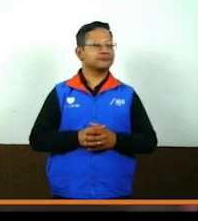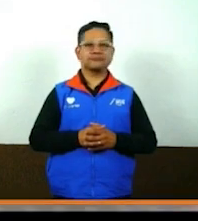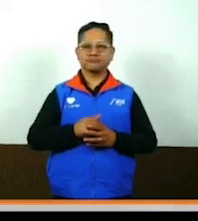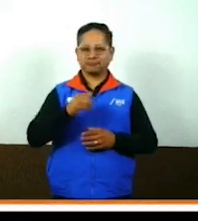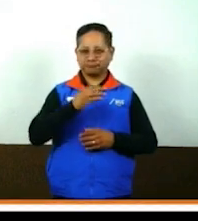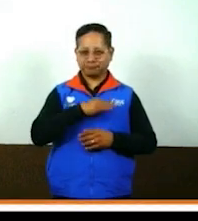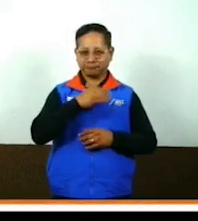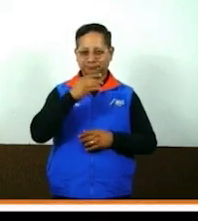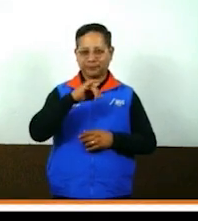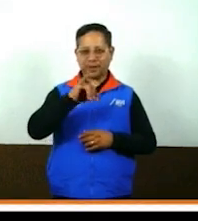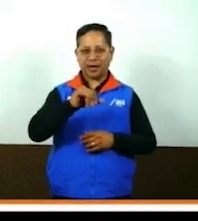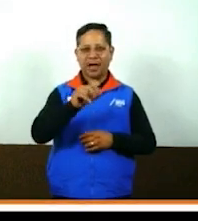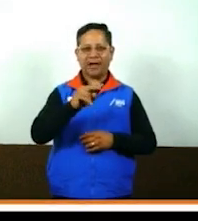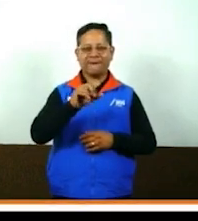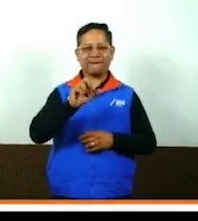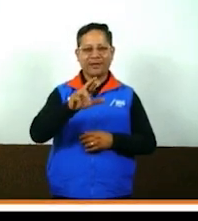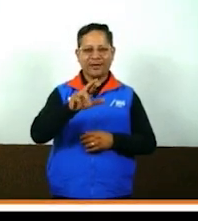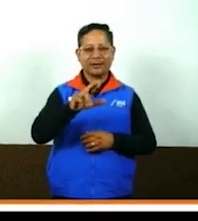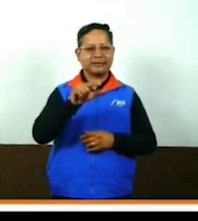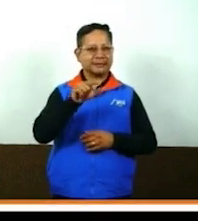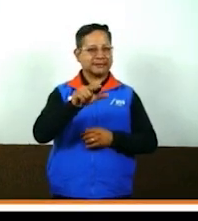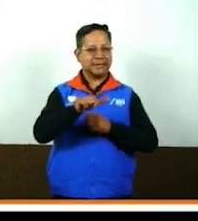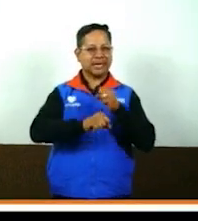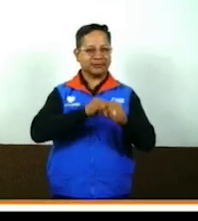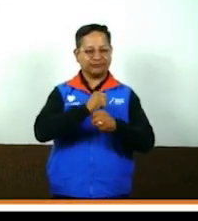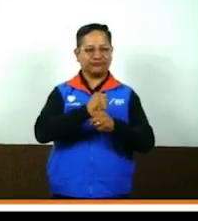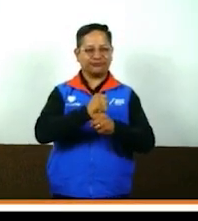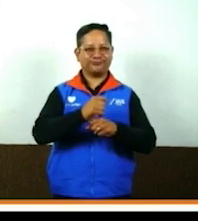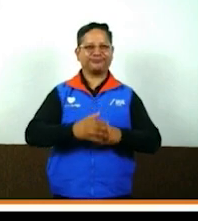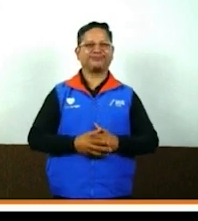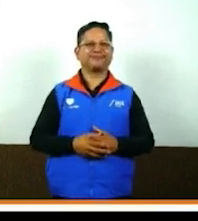Buenas noches, Javier Valdés, Agrícola Paredes, 17 años.